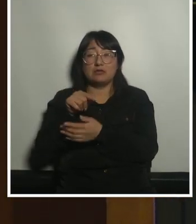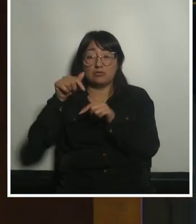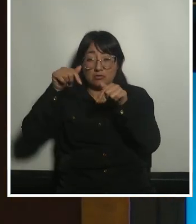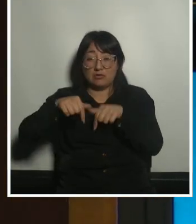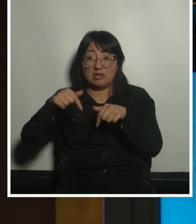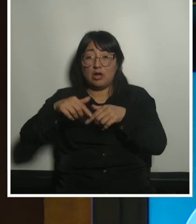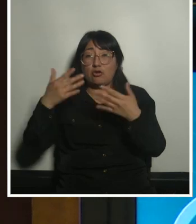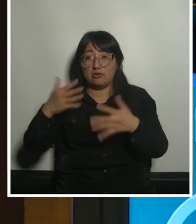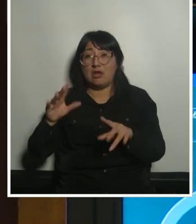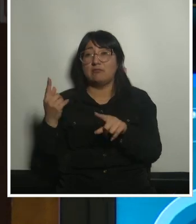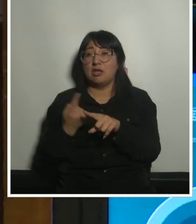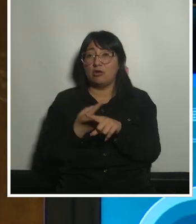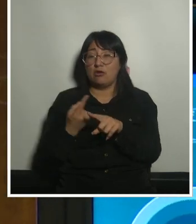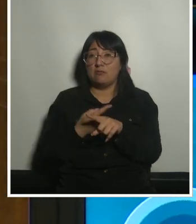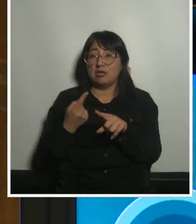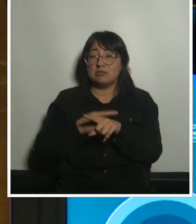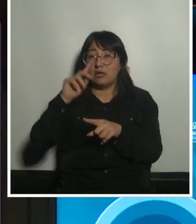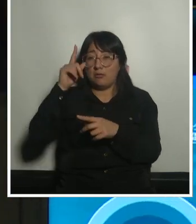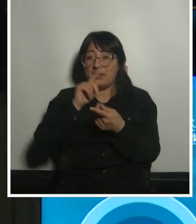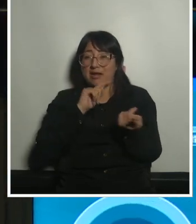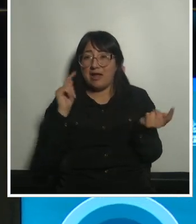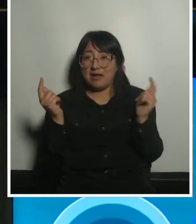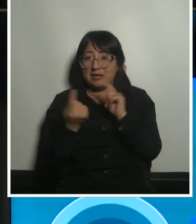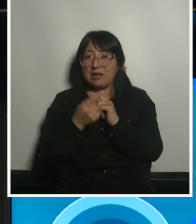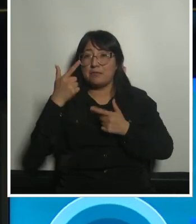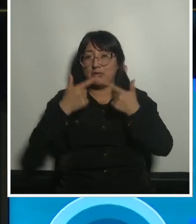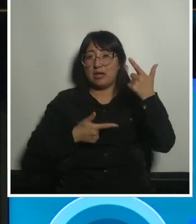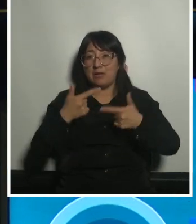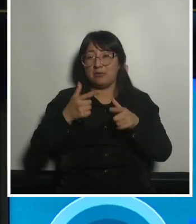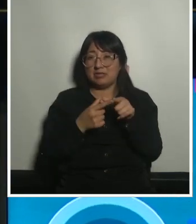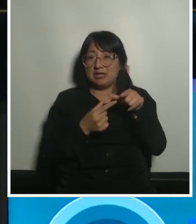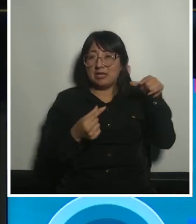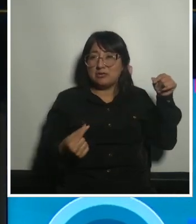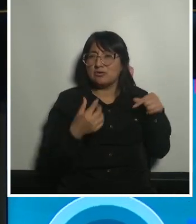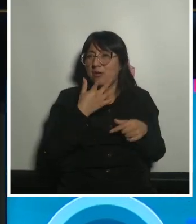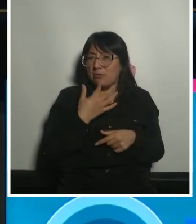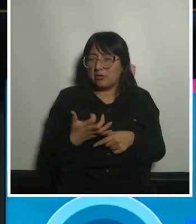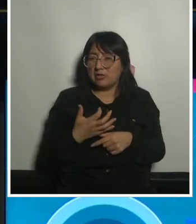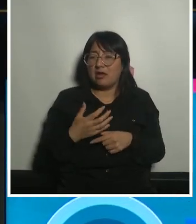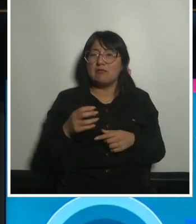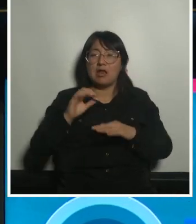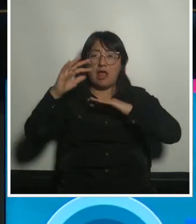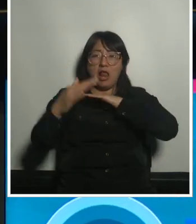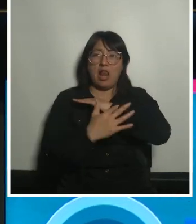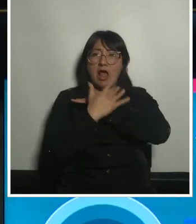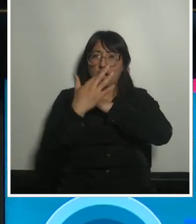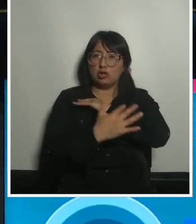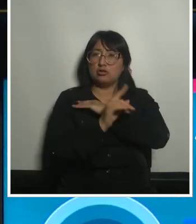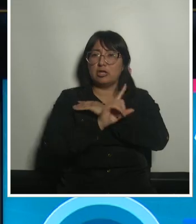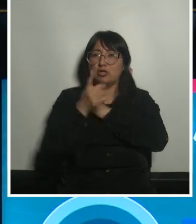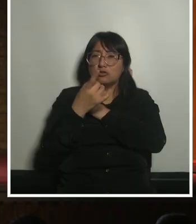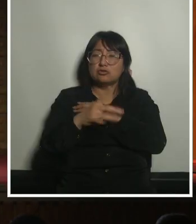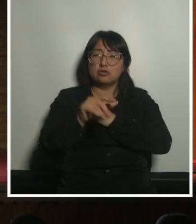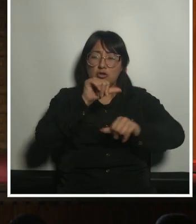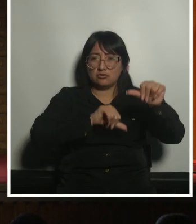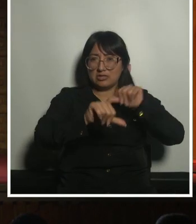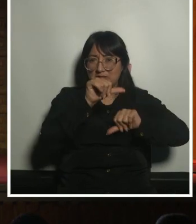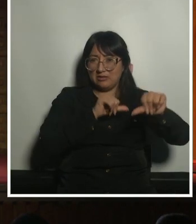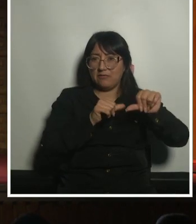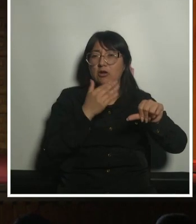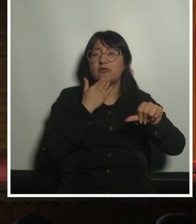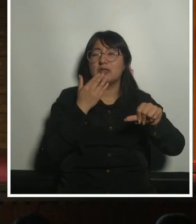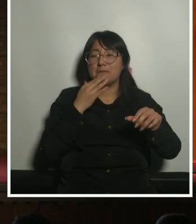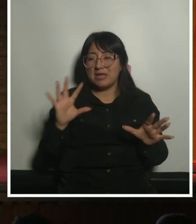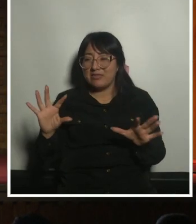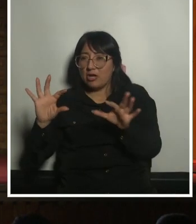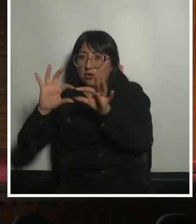día conversando para la actualización de la política nacional, porque la costa no es solamente un sistema físico, sino también un sistema de